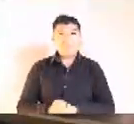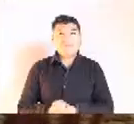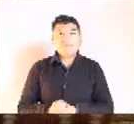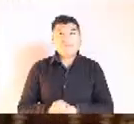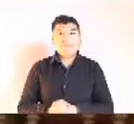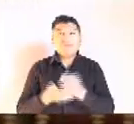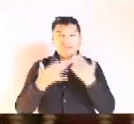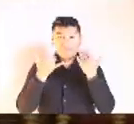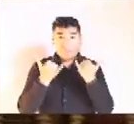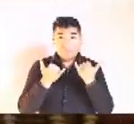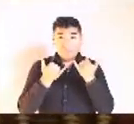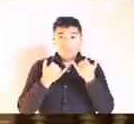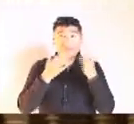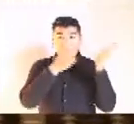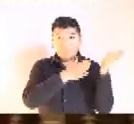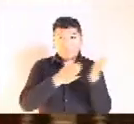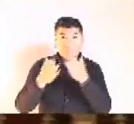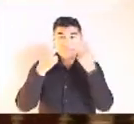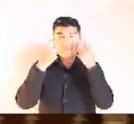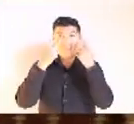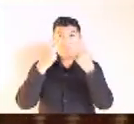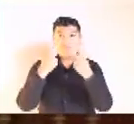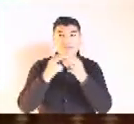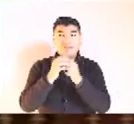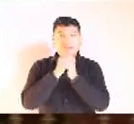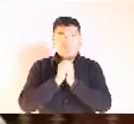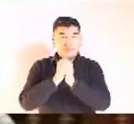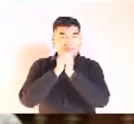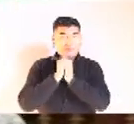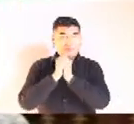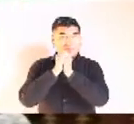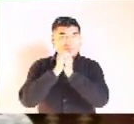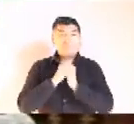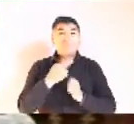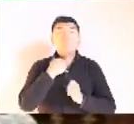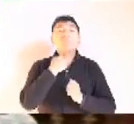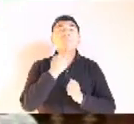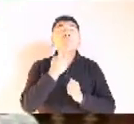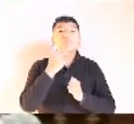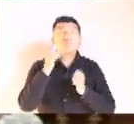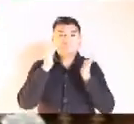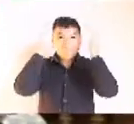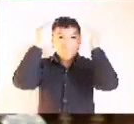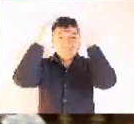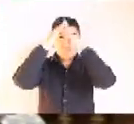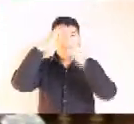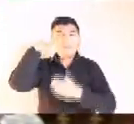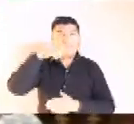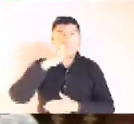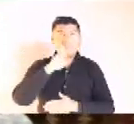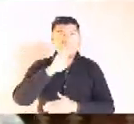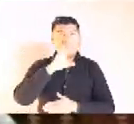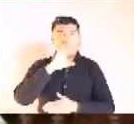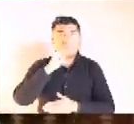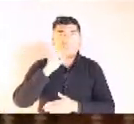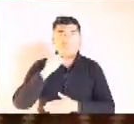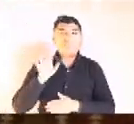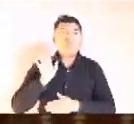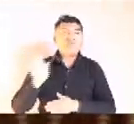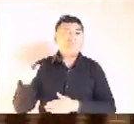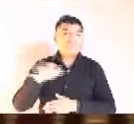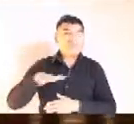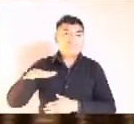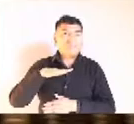Nos predisponemos ahora a escuchar la homilía, la actualización en la voz de Monseñor Percy Galván, obispo de la Prelatura de